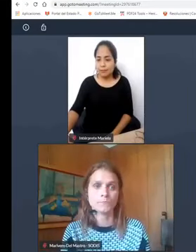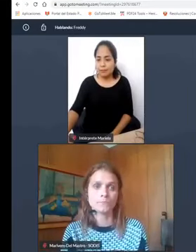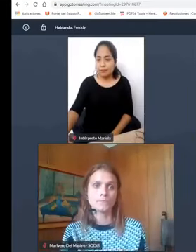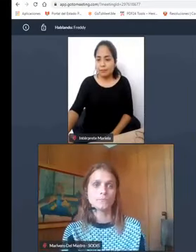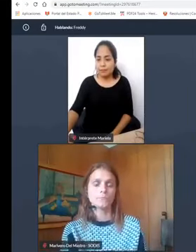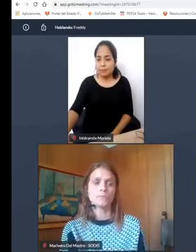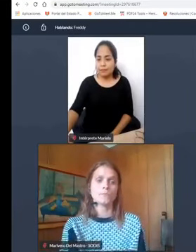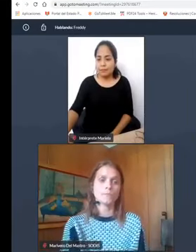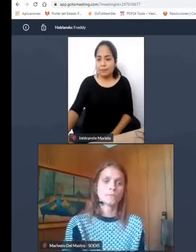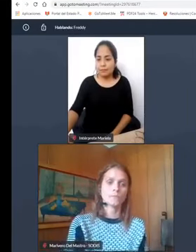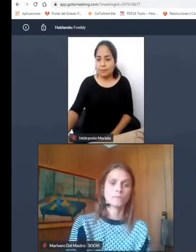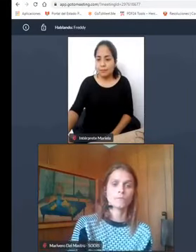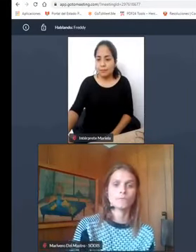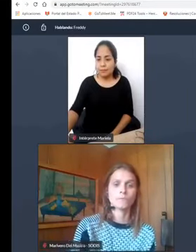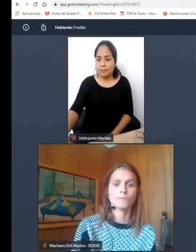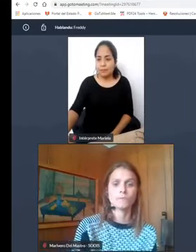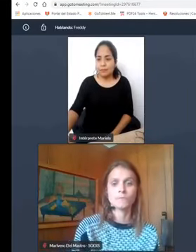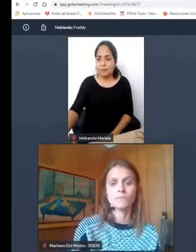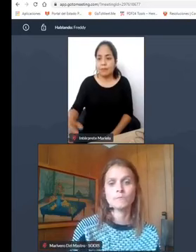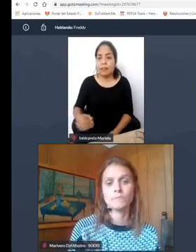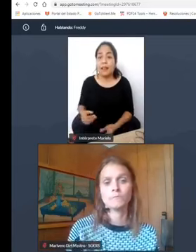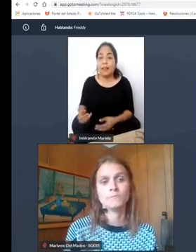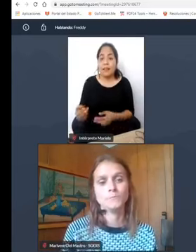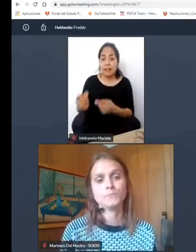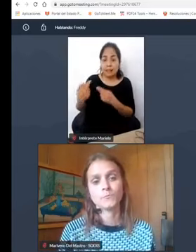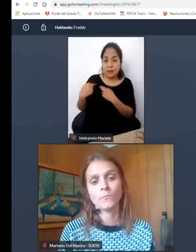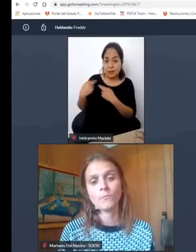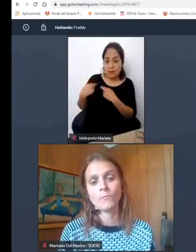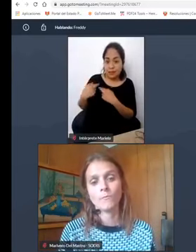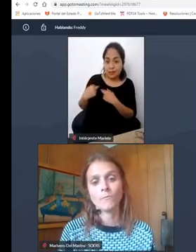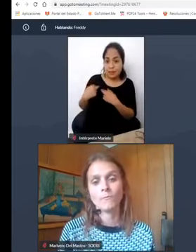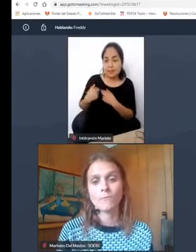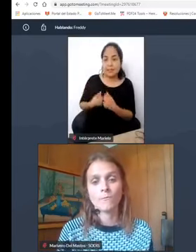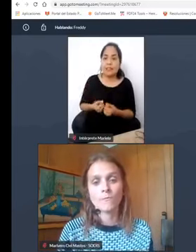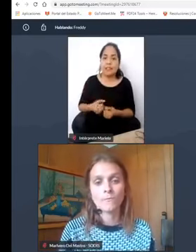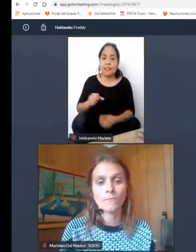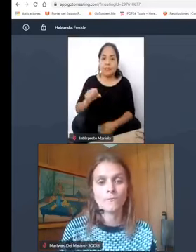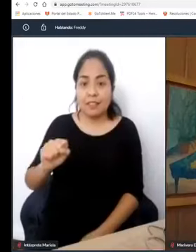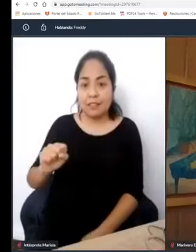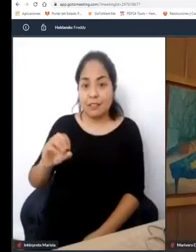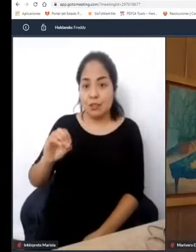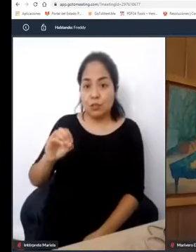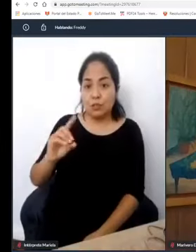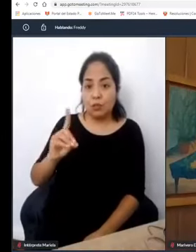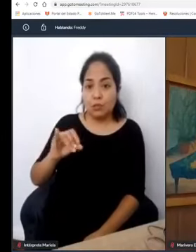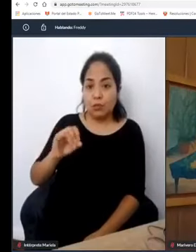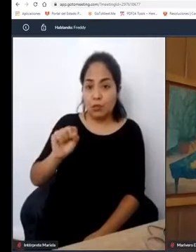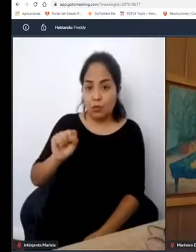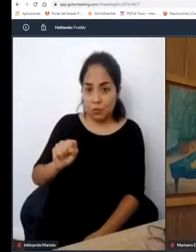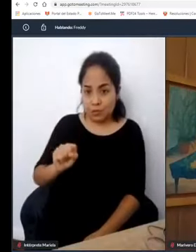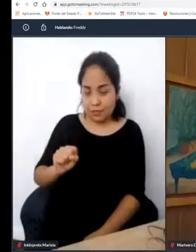de Sociedad y Discapacidad, SODIS. Vamos a invitar entonces y darle el uso de la palabra a